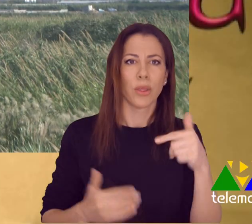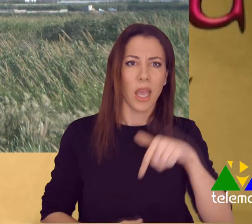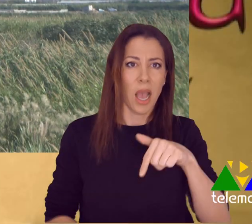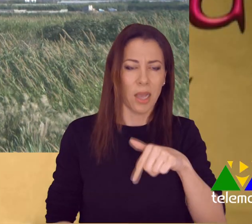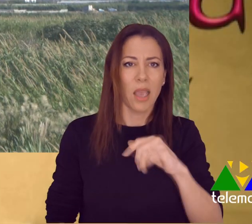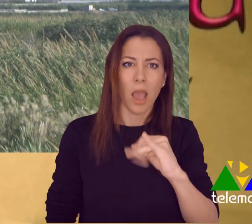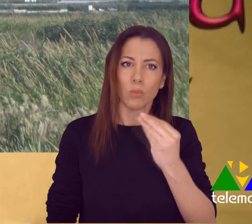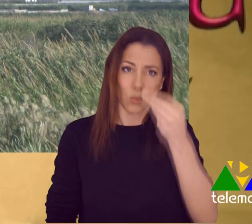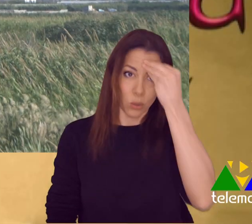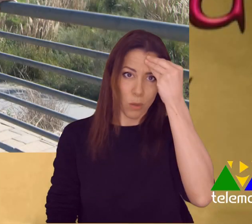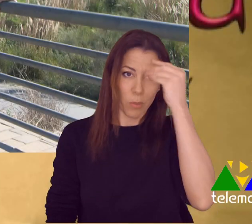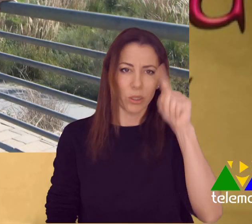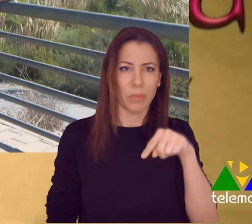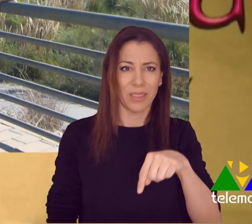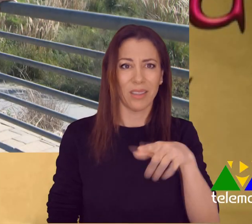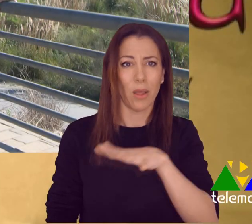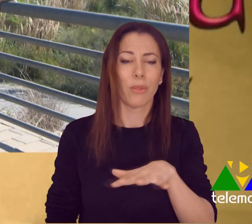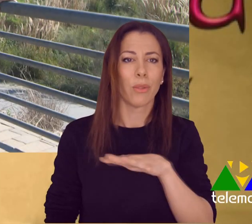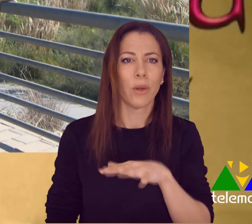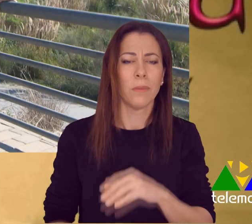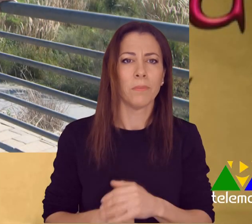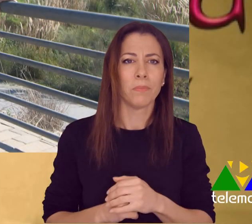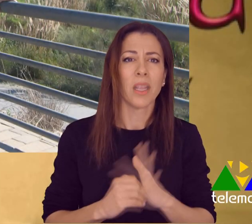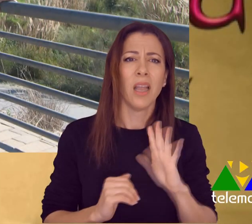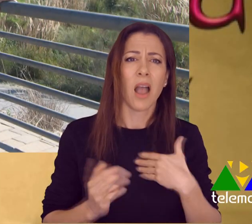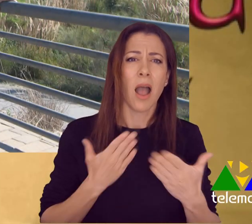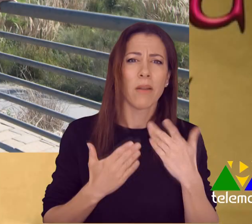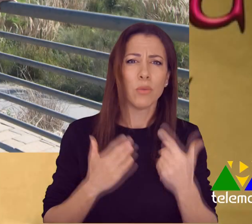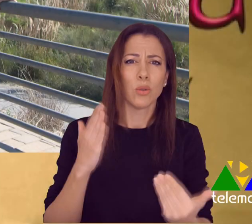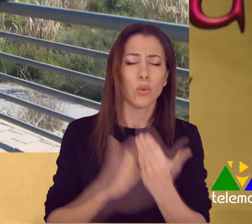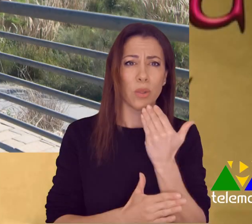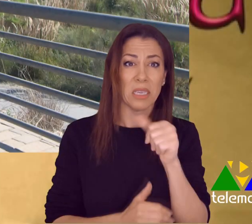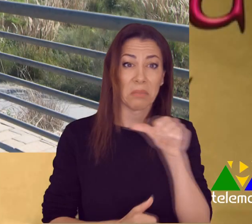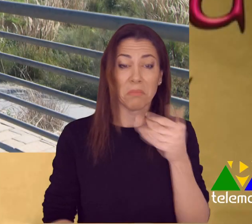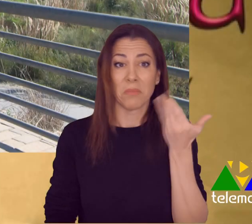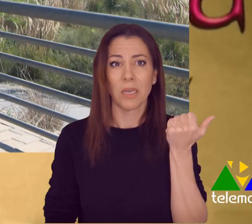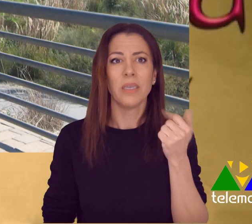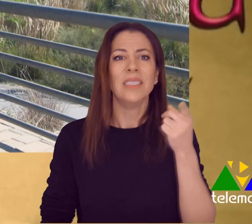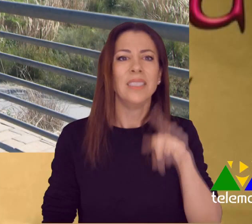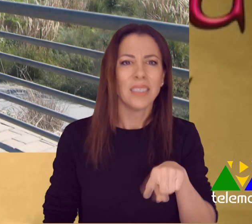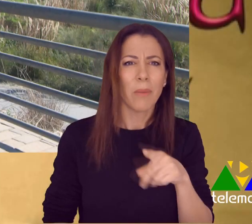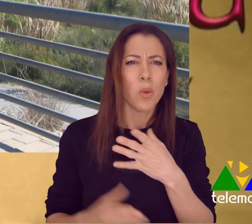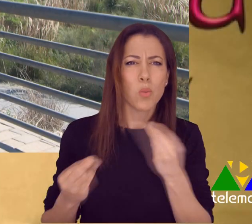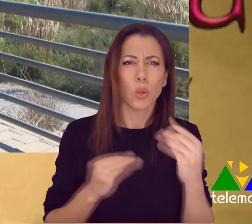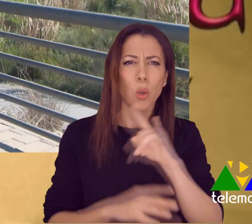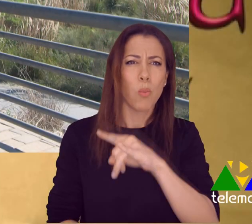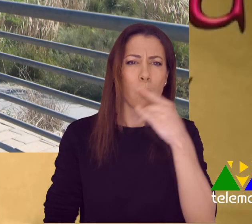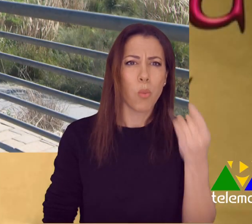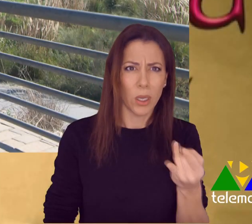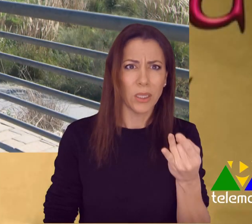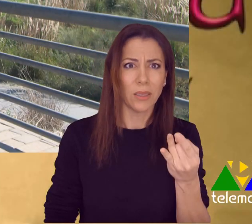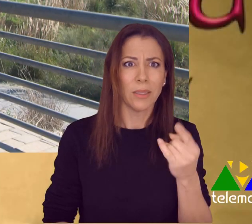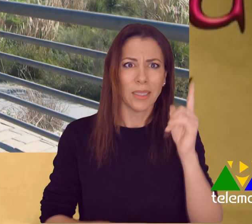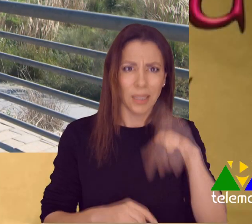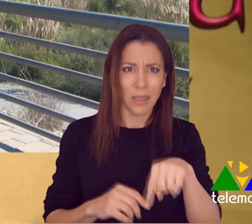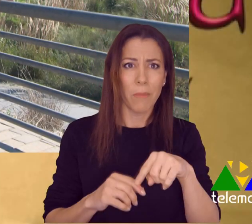de memoria también esta zona. Es decir, que ha tenido... Lo que no hablamos en su día, en la semana pasada, fue también del montón de puentes que ha ido arrasando a